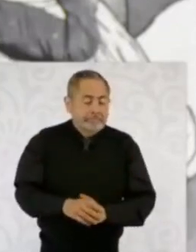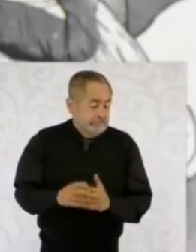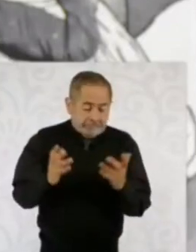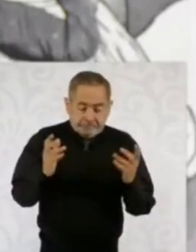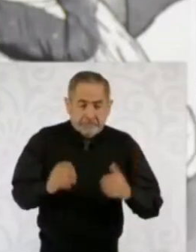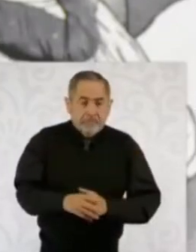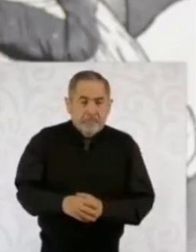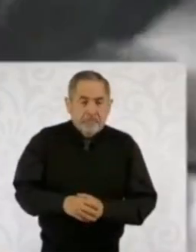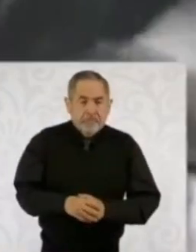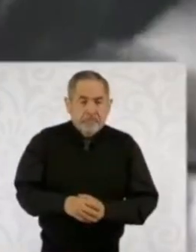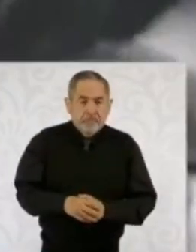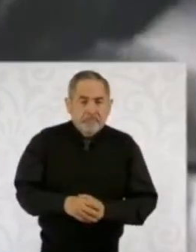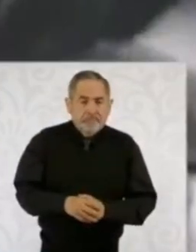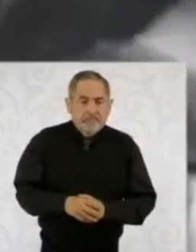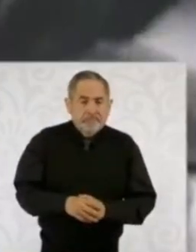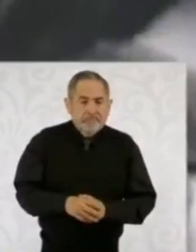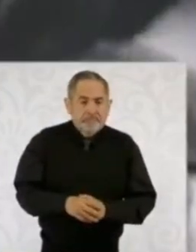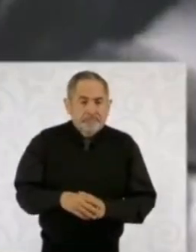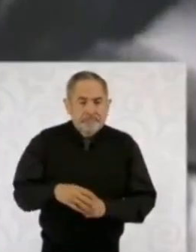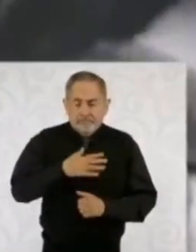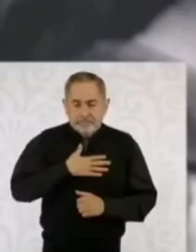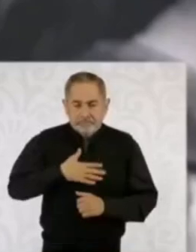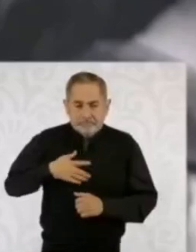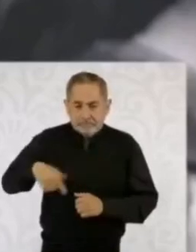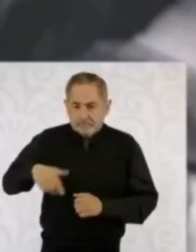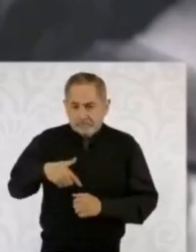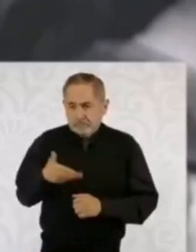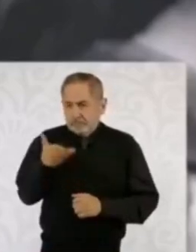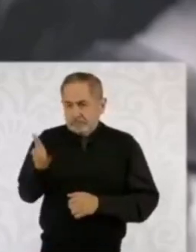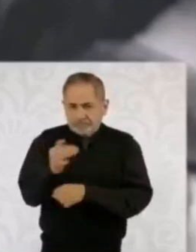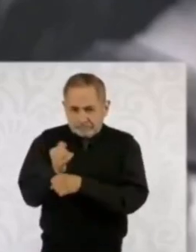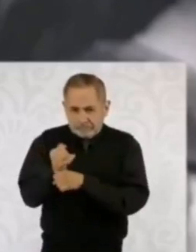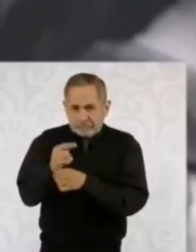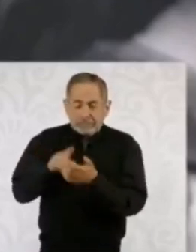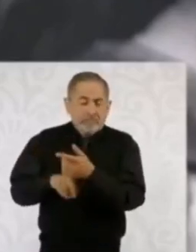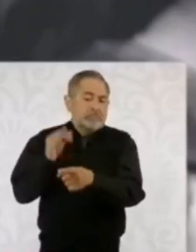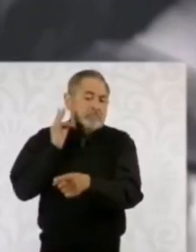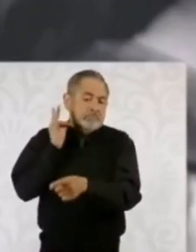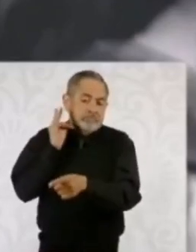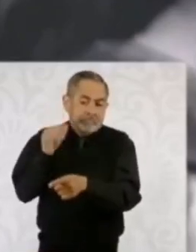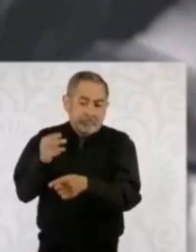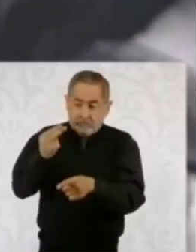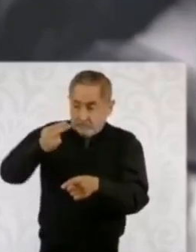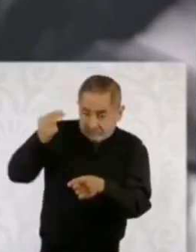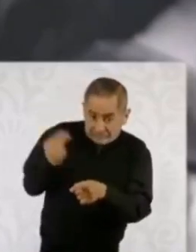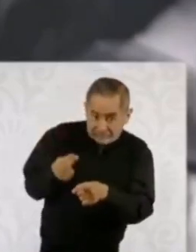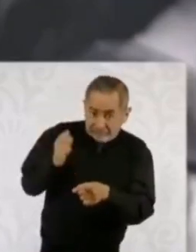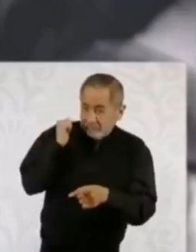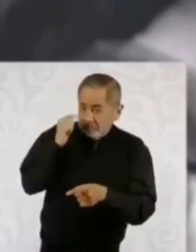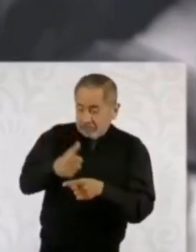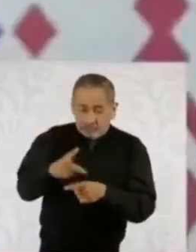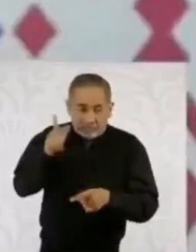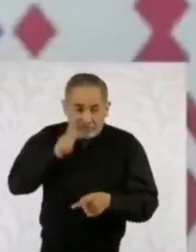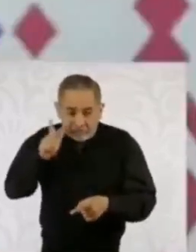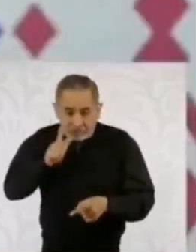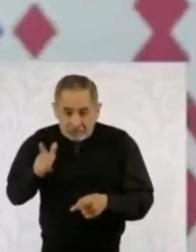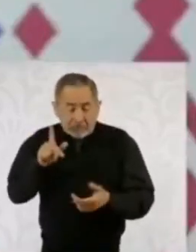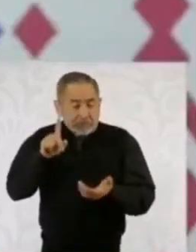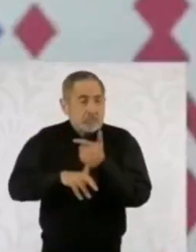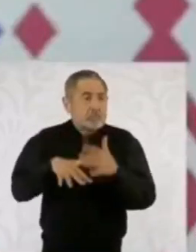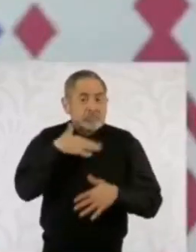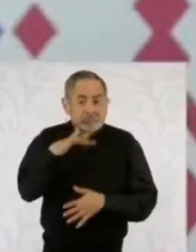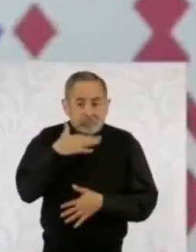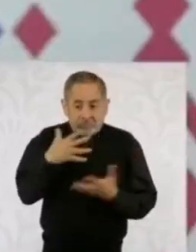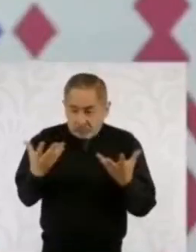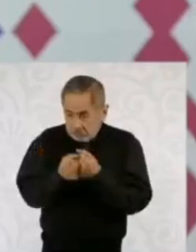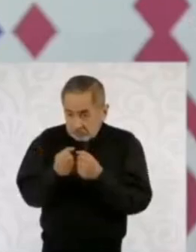Entonces, nosotros se pide investigación a la fiscalía si es que hay corrupción